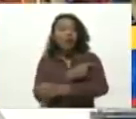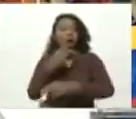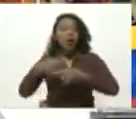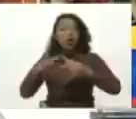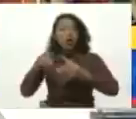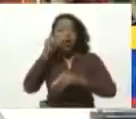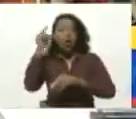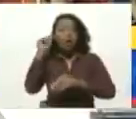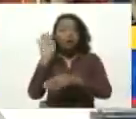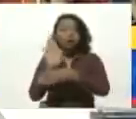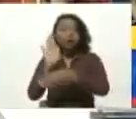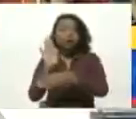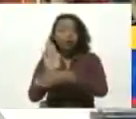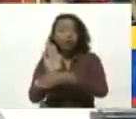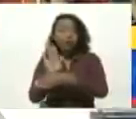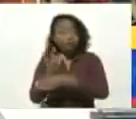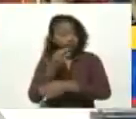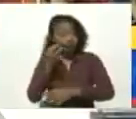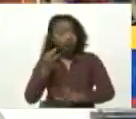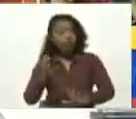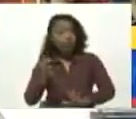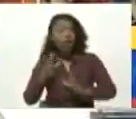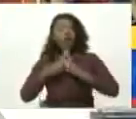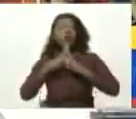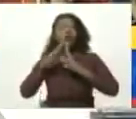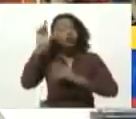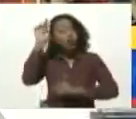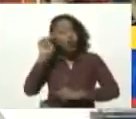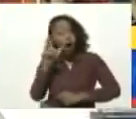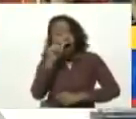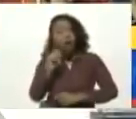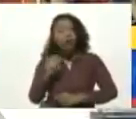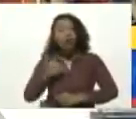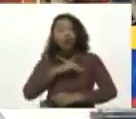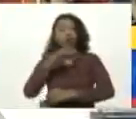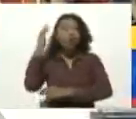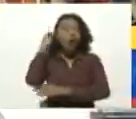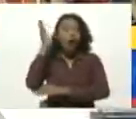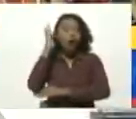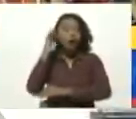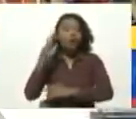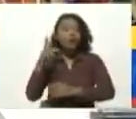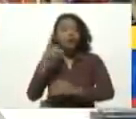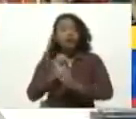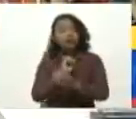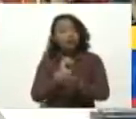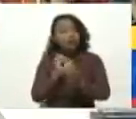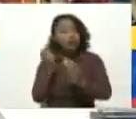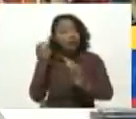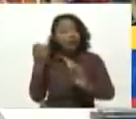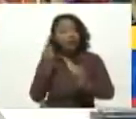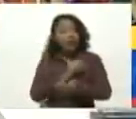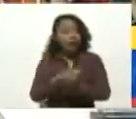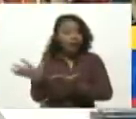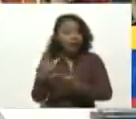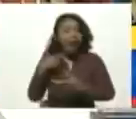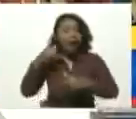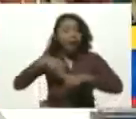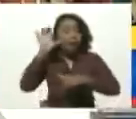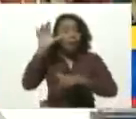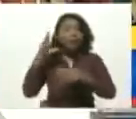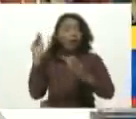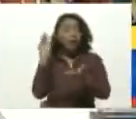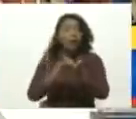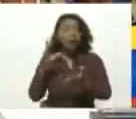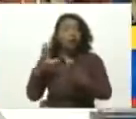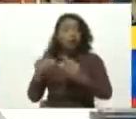para protegerlos, ¿verdad? Todos los años tenemos las jornadas de vacunación gratuita en el país y se le ponen todas las vacunas contra